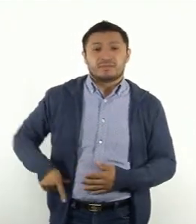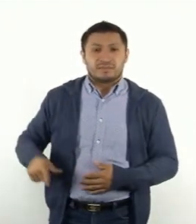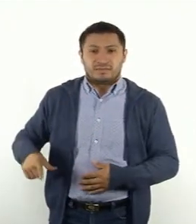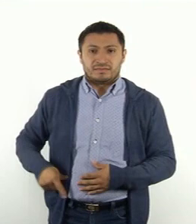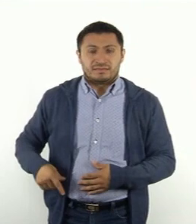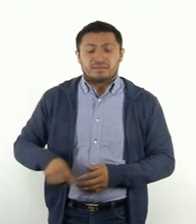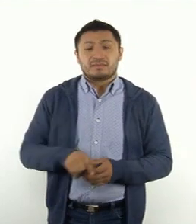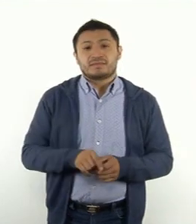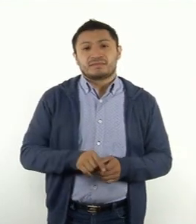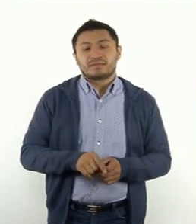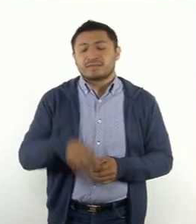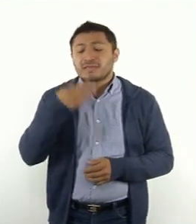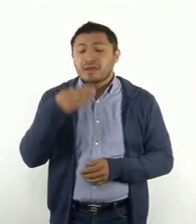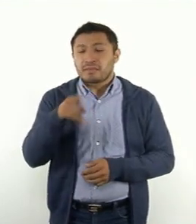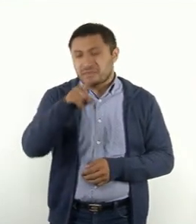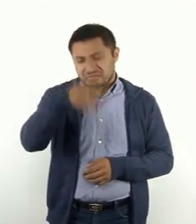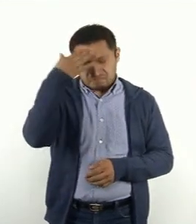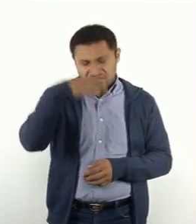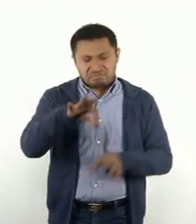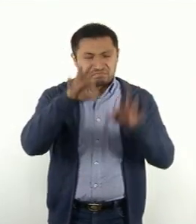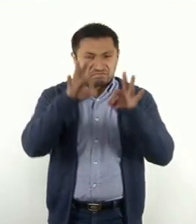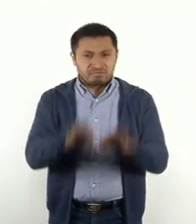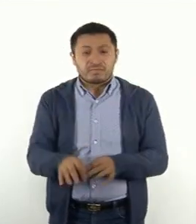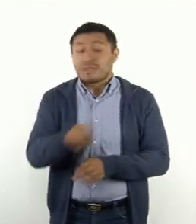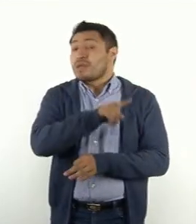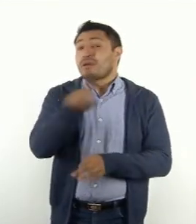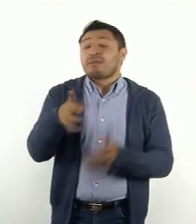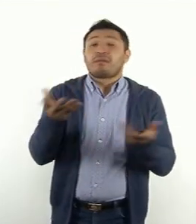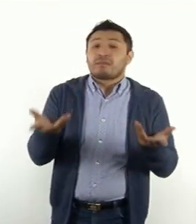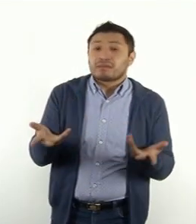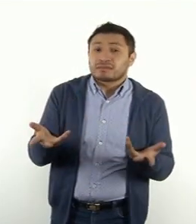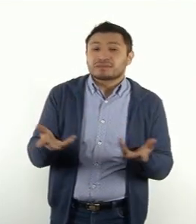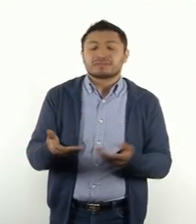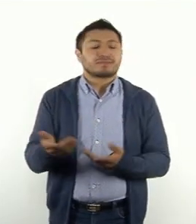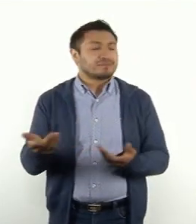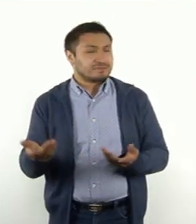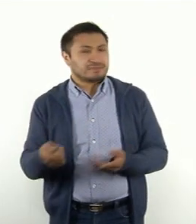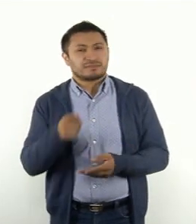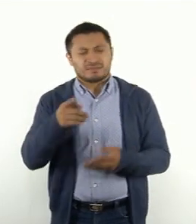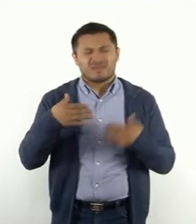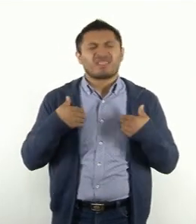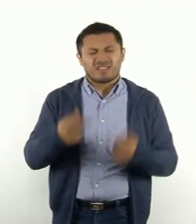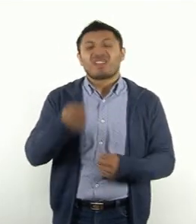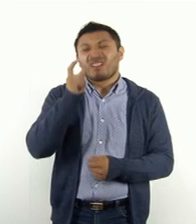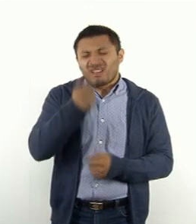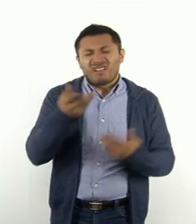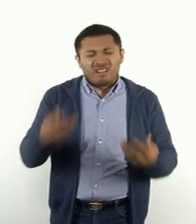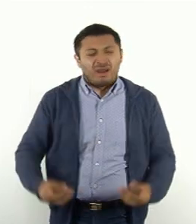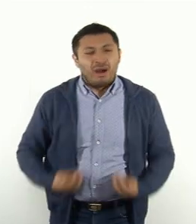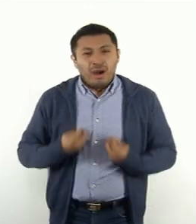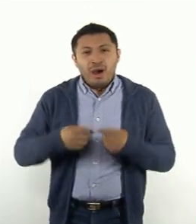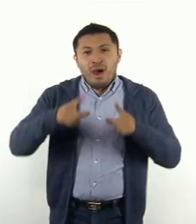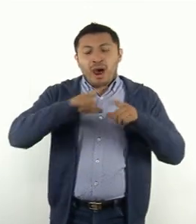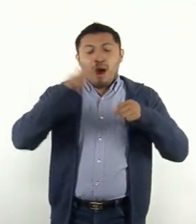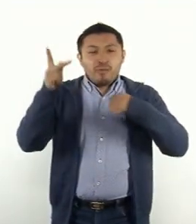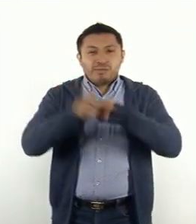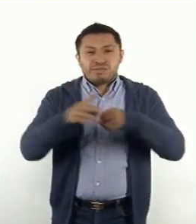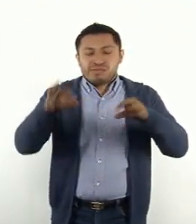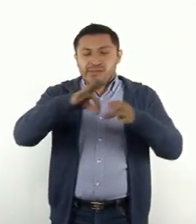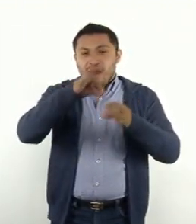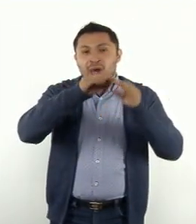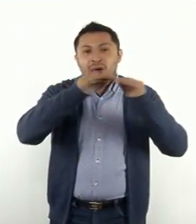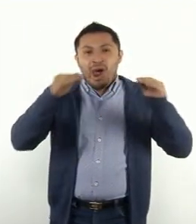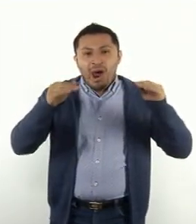bien que estés informado, Efraín! ¿Lo están ustedes? ¿Comprenden qué significa vivir en un país democrático?